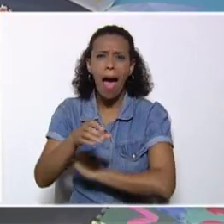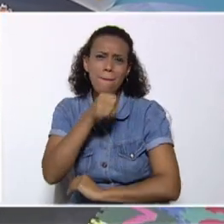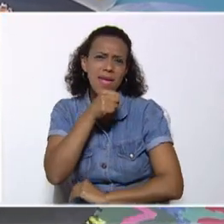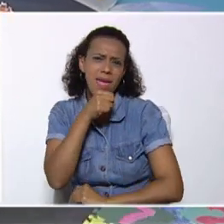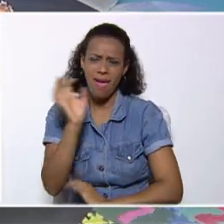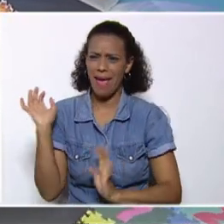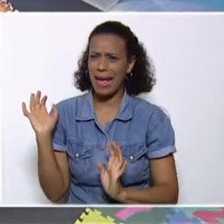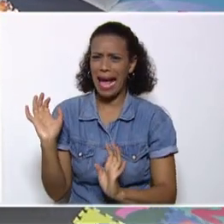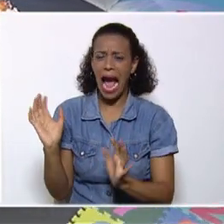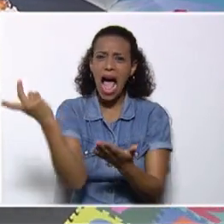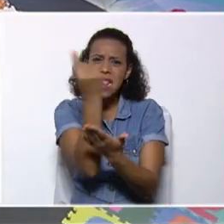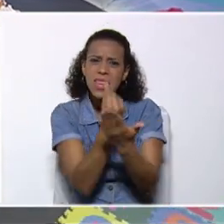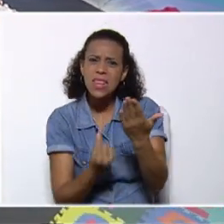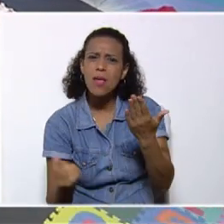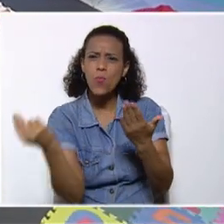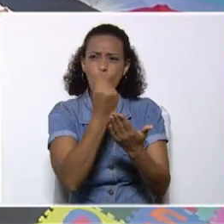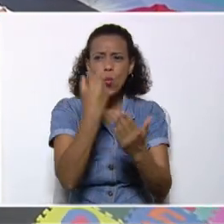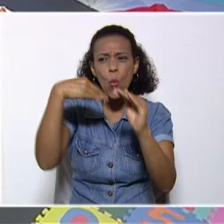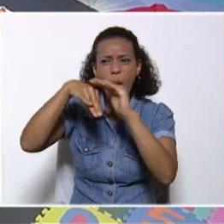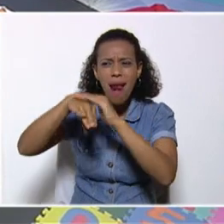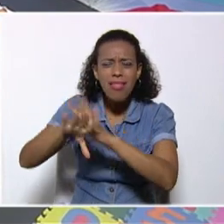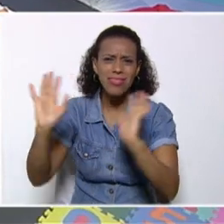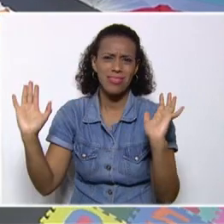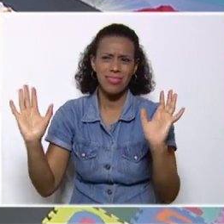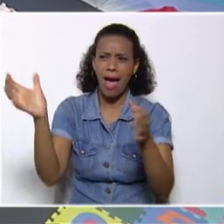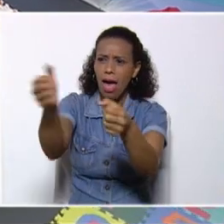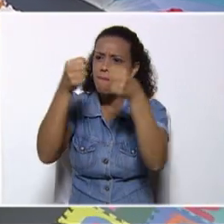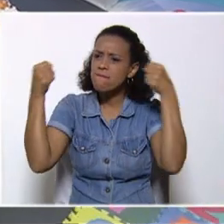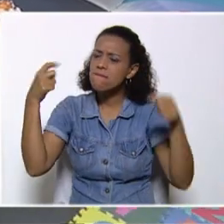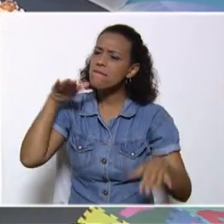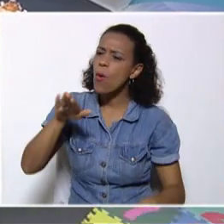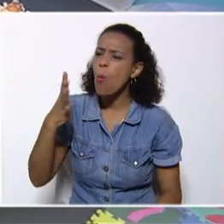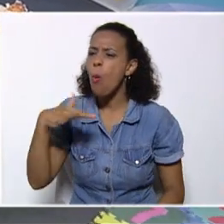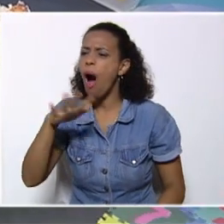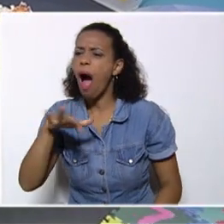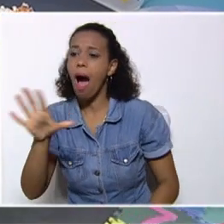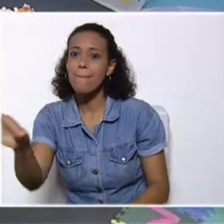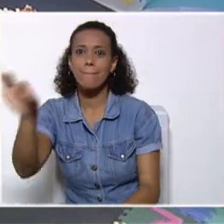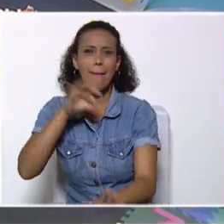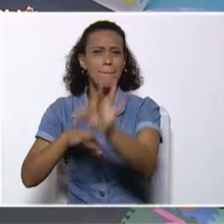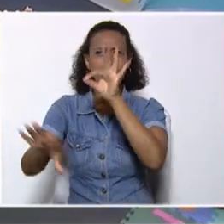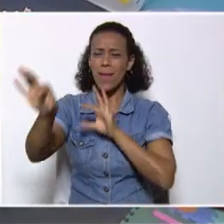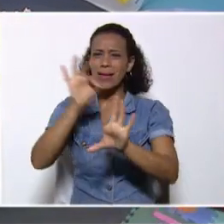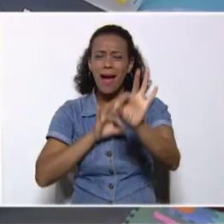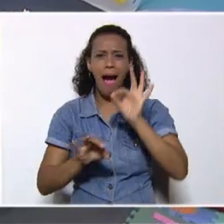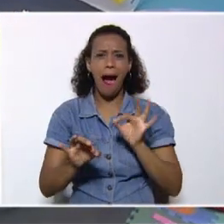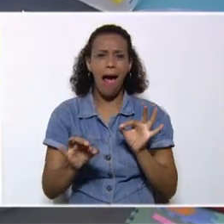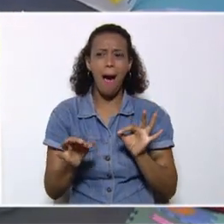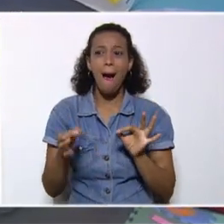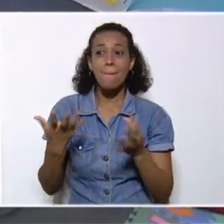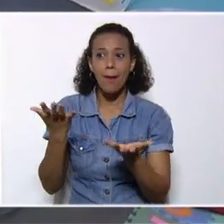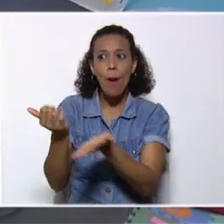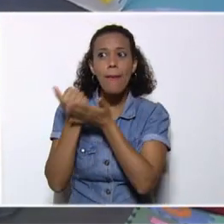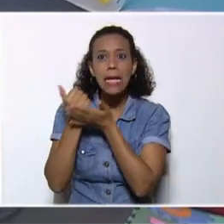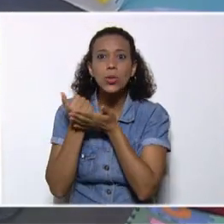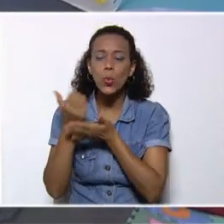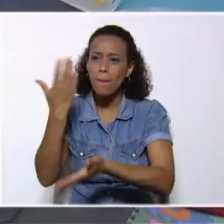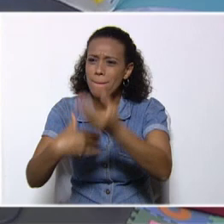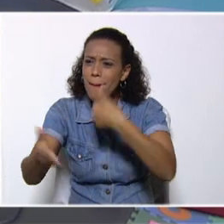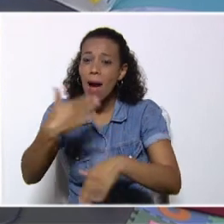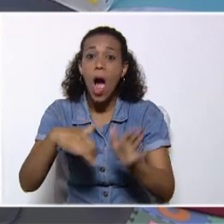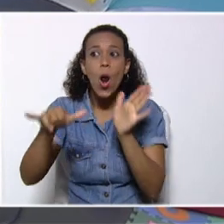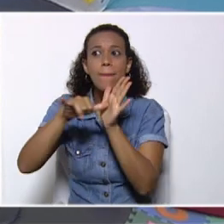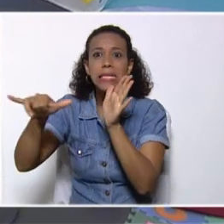casa, dibujos, que tenemos por allí bien guardado. Vamos a sacar todo eso. Vamos a pedir ayuda con